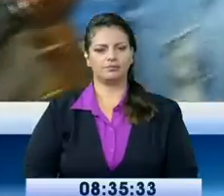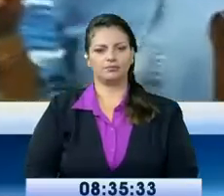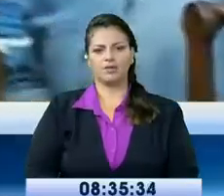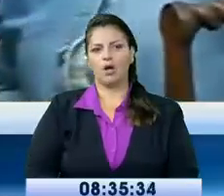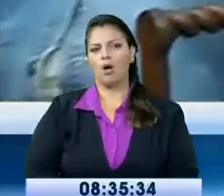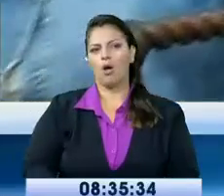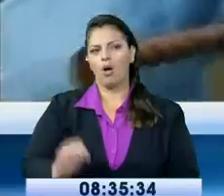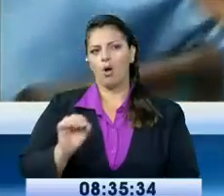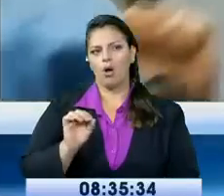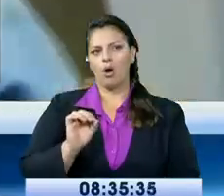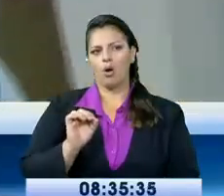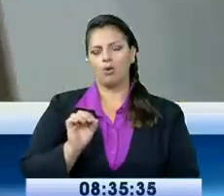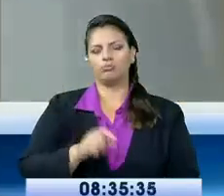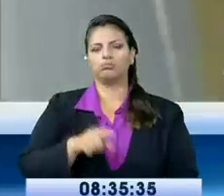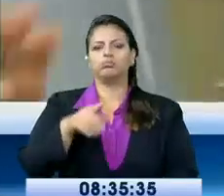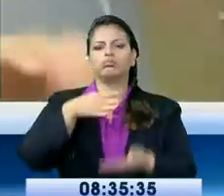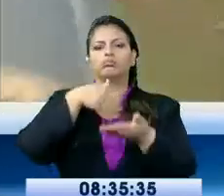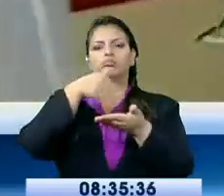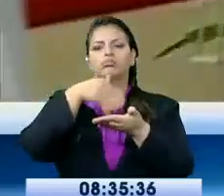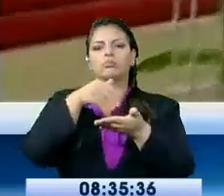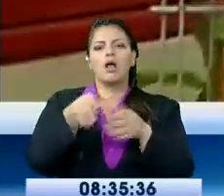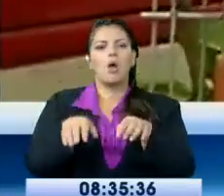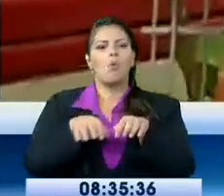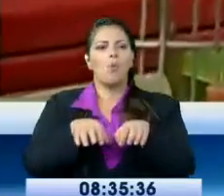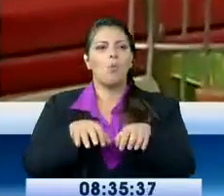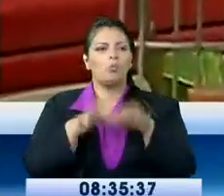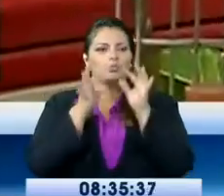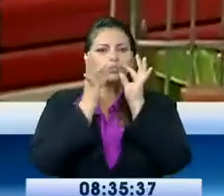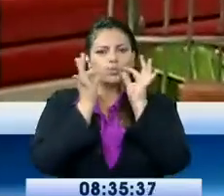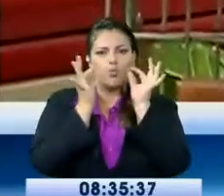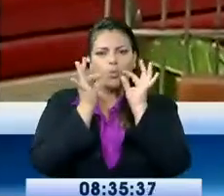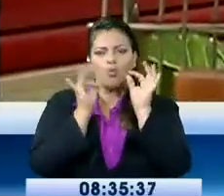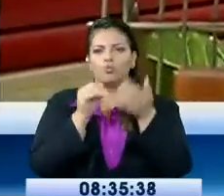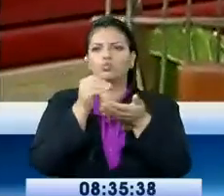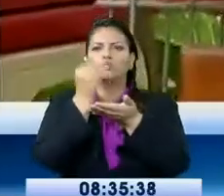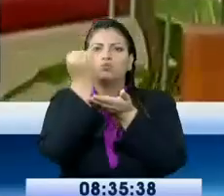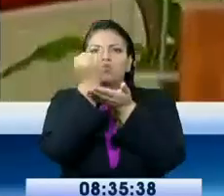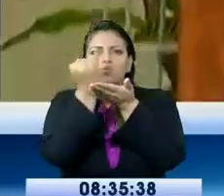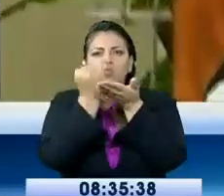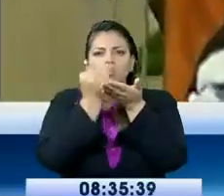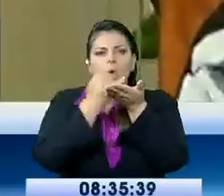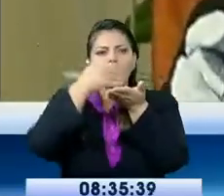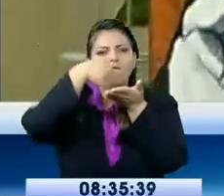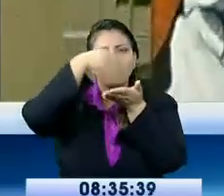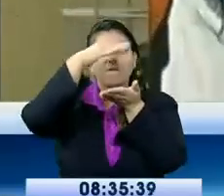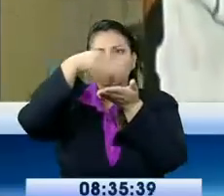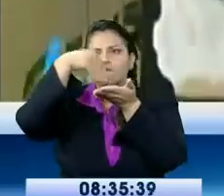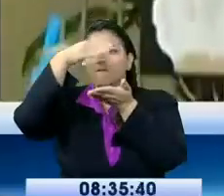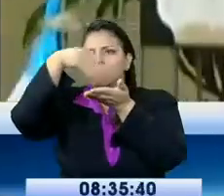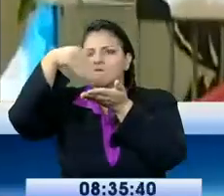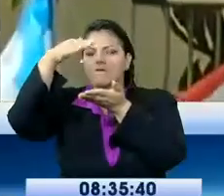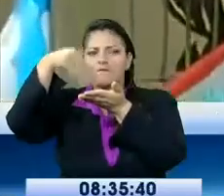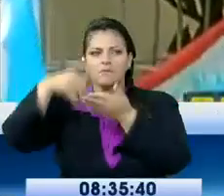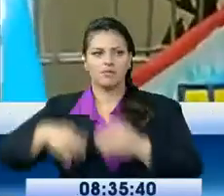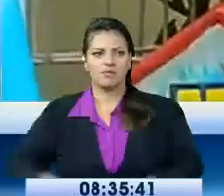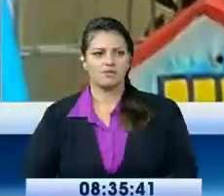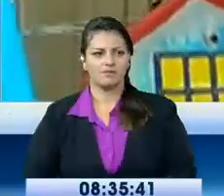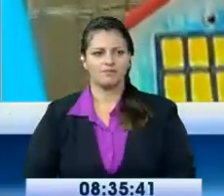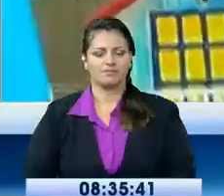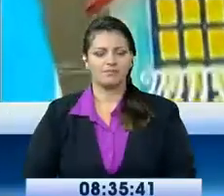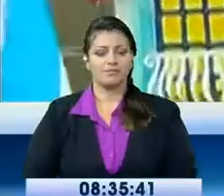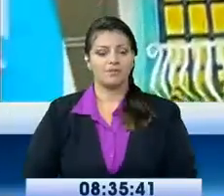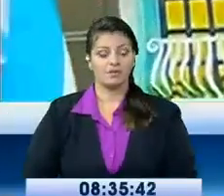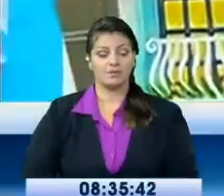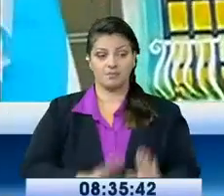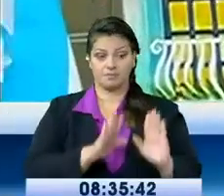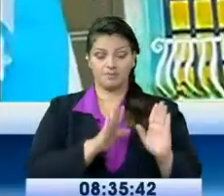colores. Ajá. Ajá. Estas son mascotitas que nacen de algún dibujo, de alguna foto. Sí, yo veo fotos y yo les